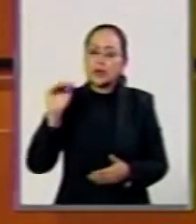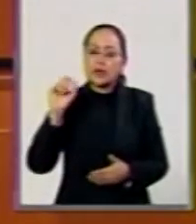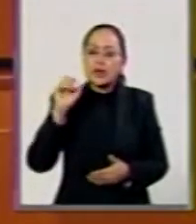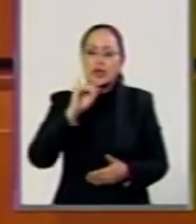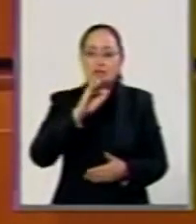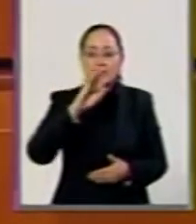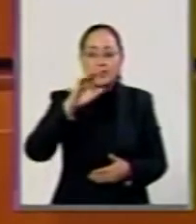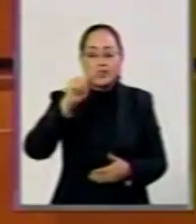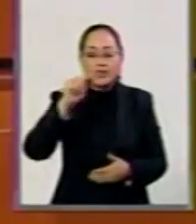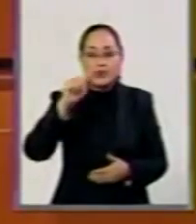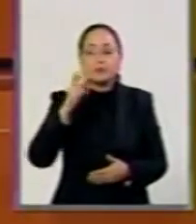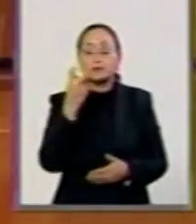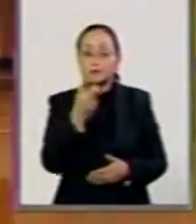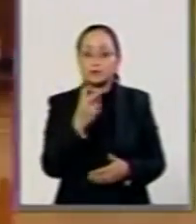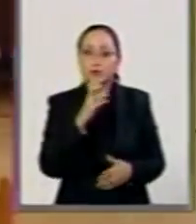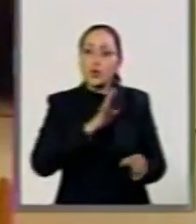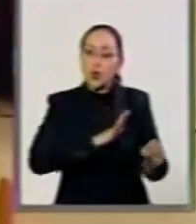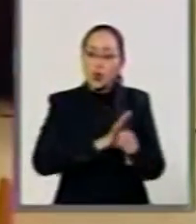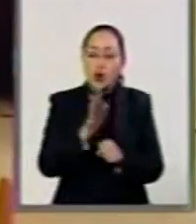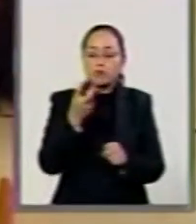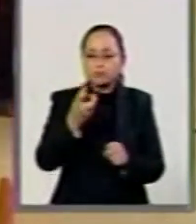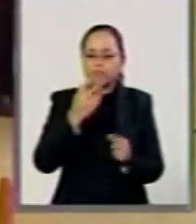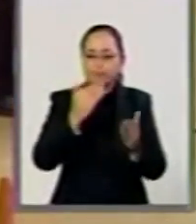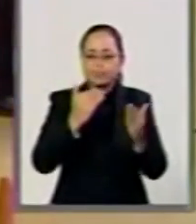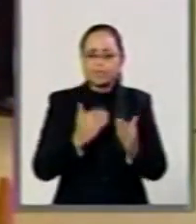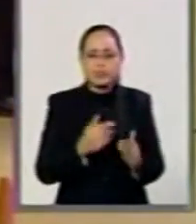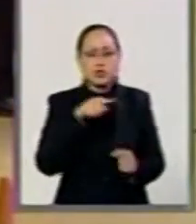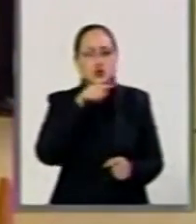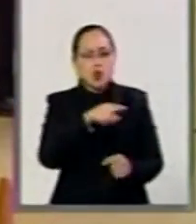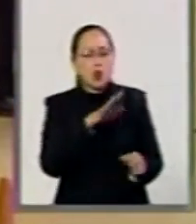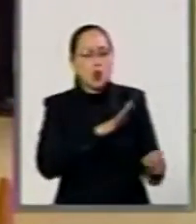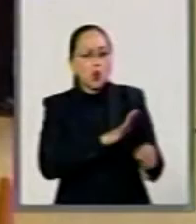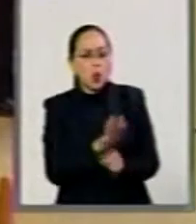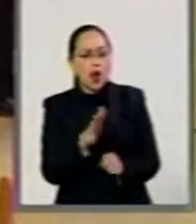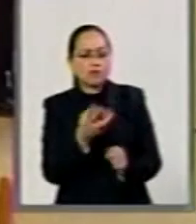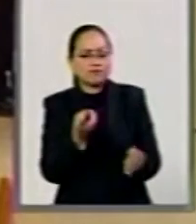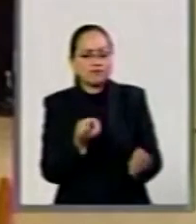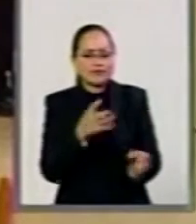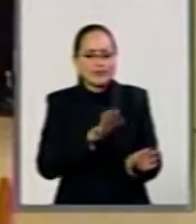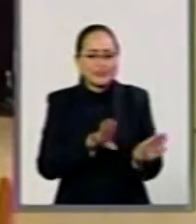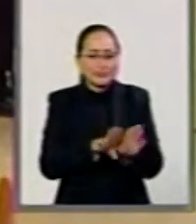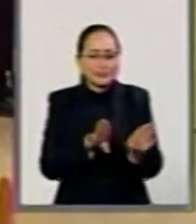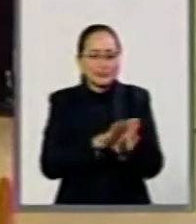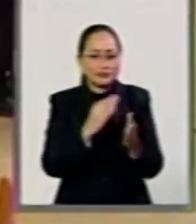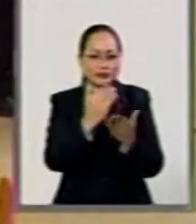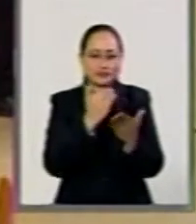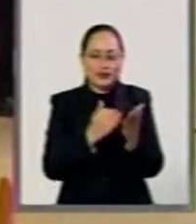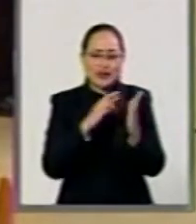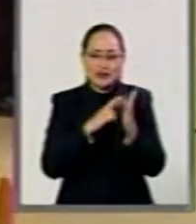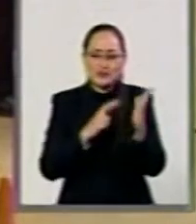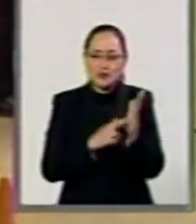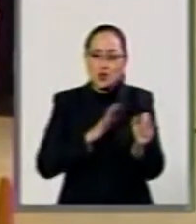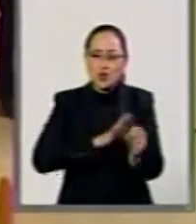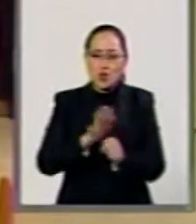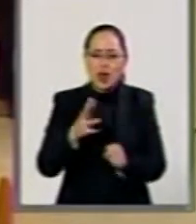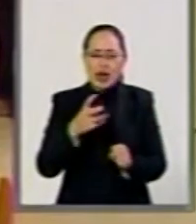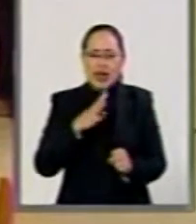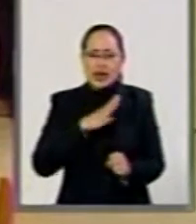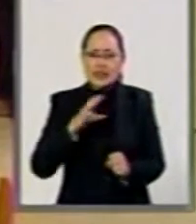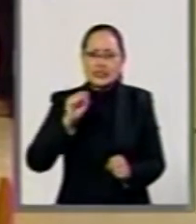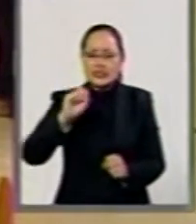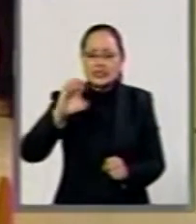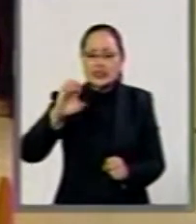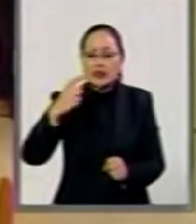IFT, pues la contraparte, digamos que el negativo de esta fotografía. Es decir, si